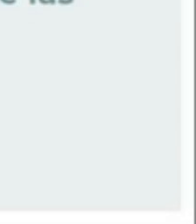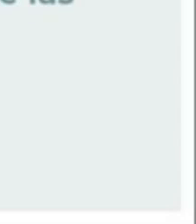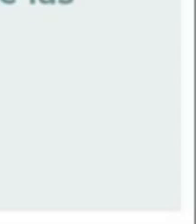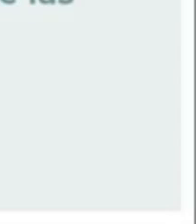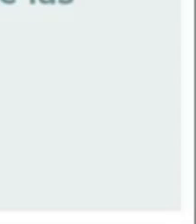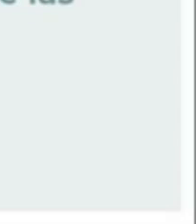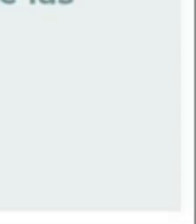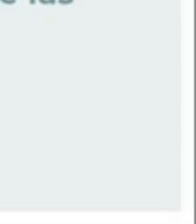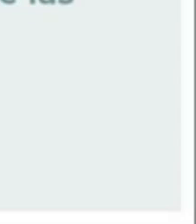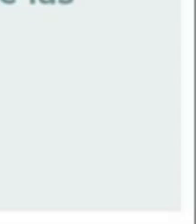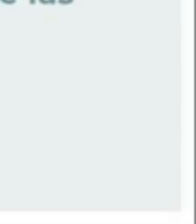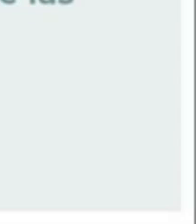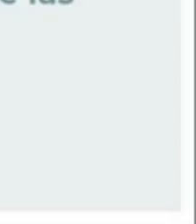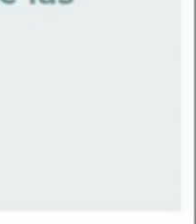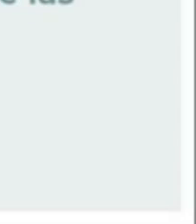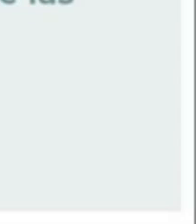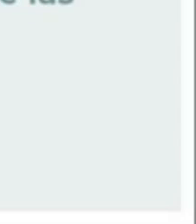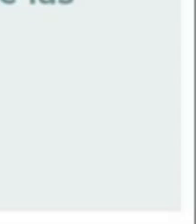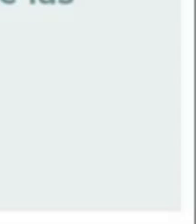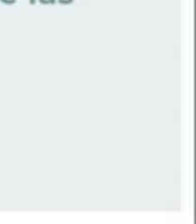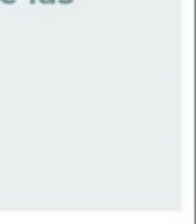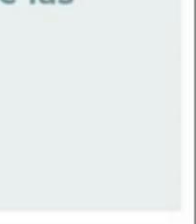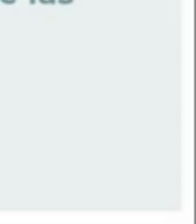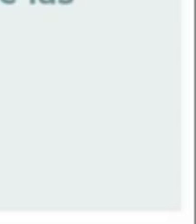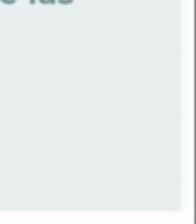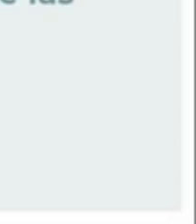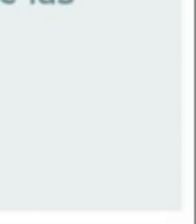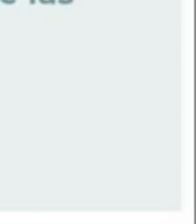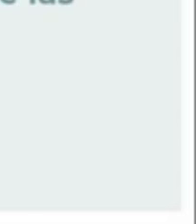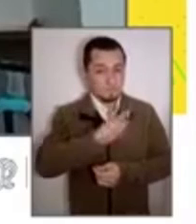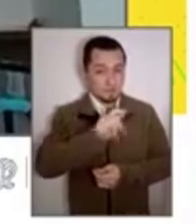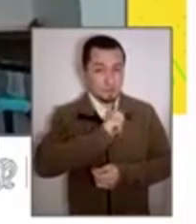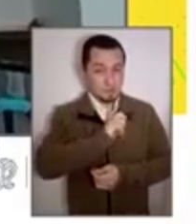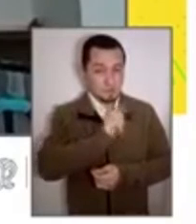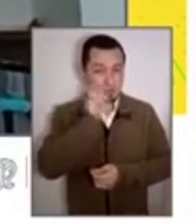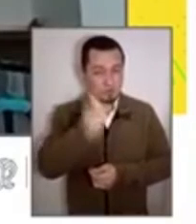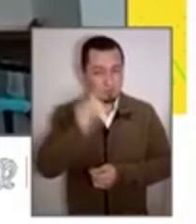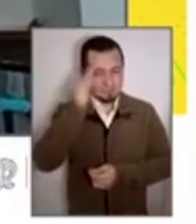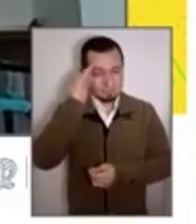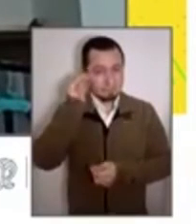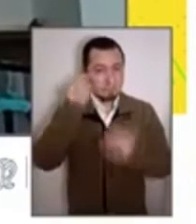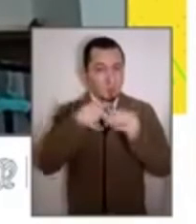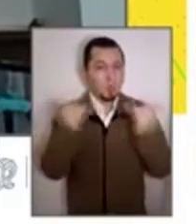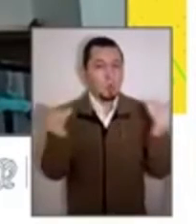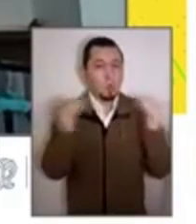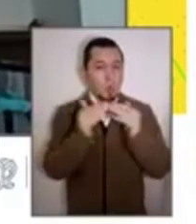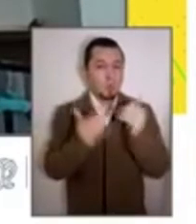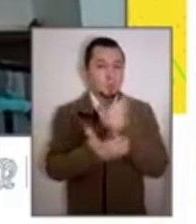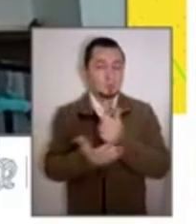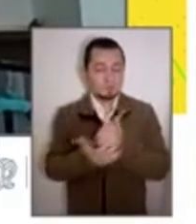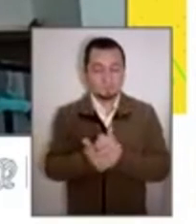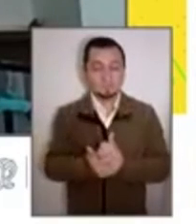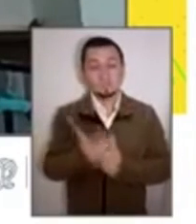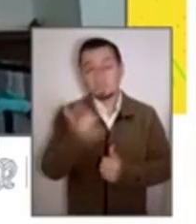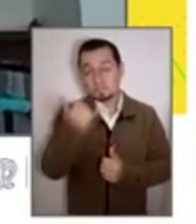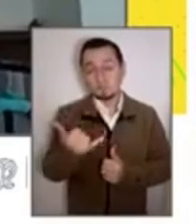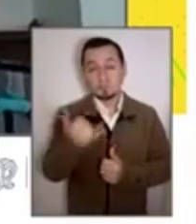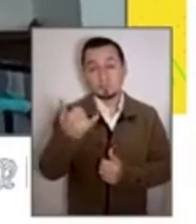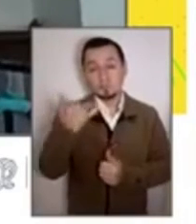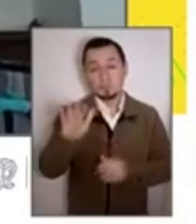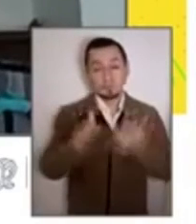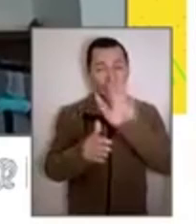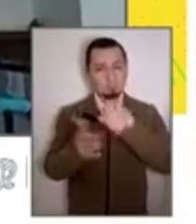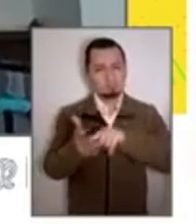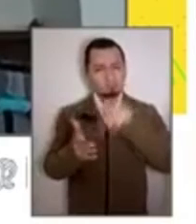movilidad de los hombres se hace preferentemente en automóvil privado. La secretaria global de la Red de Mujeres en Movimiento,